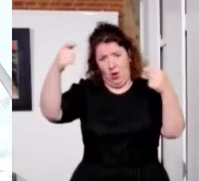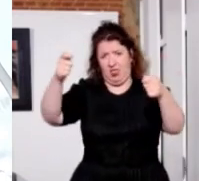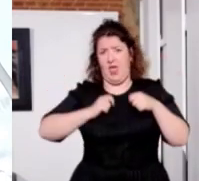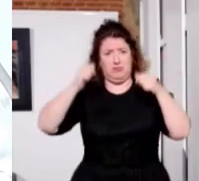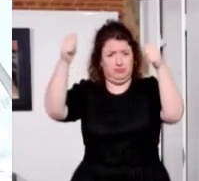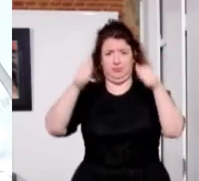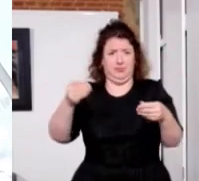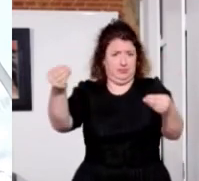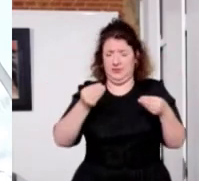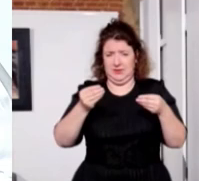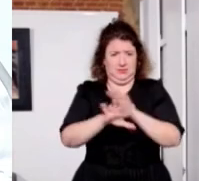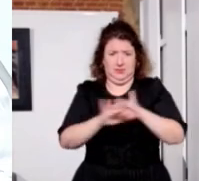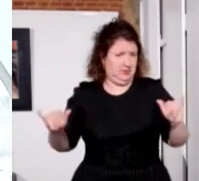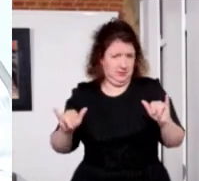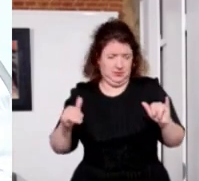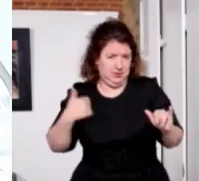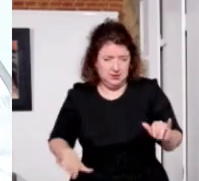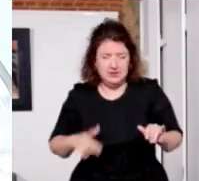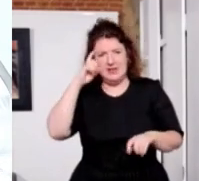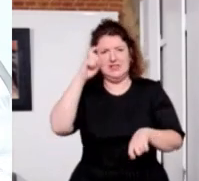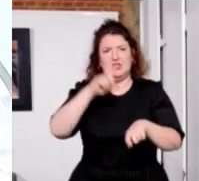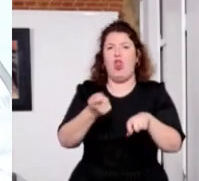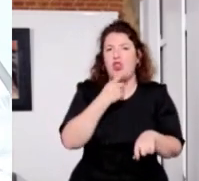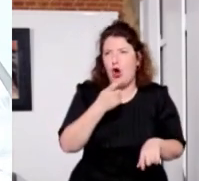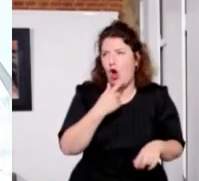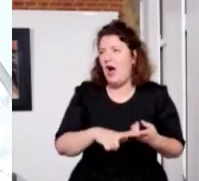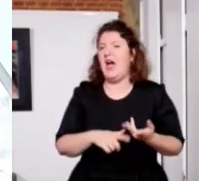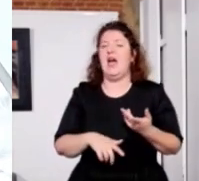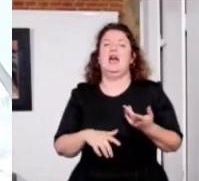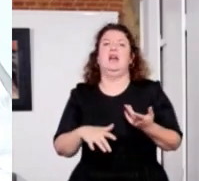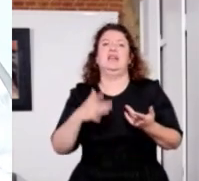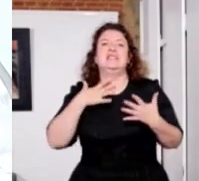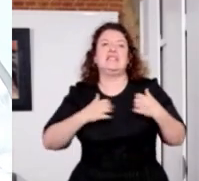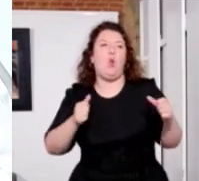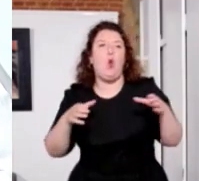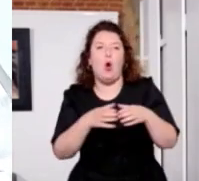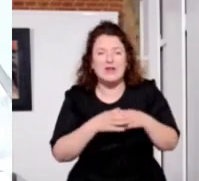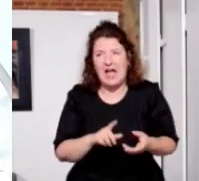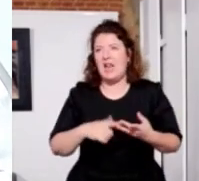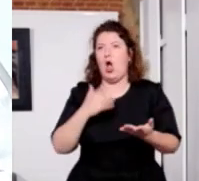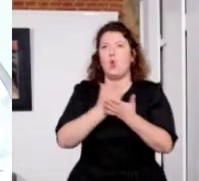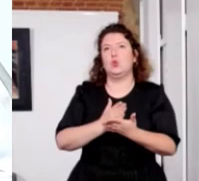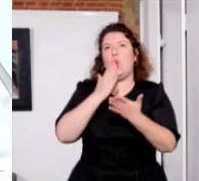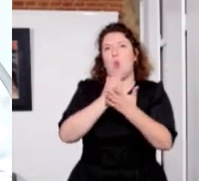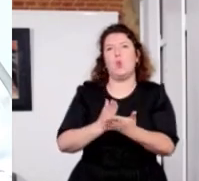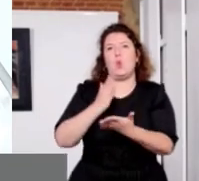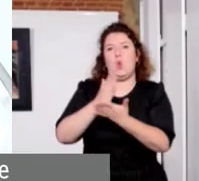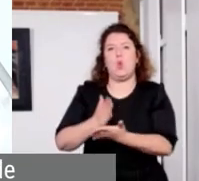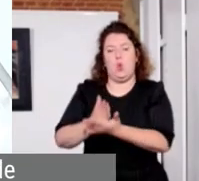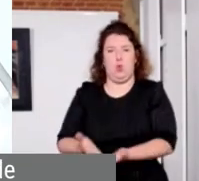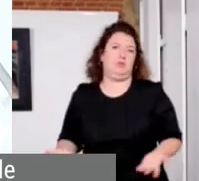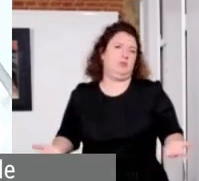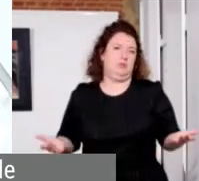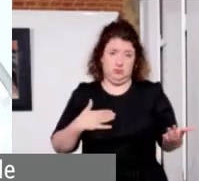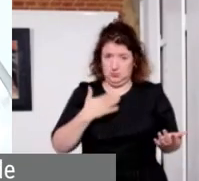homologado. O sea, cursos de psicología de la droga, cursos de salud comunitaria, cursos de... Es decir, yo sí que